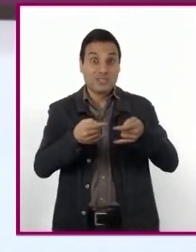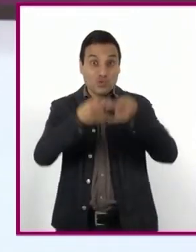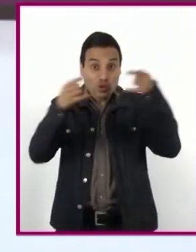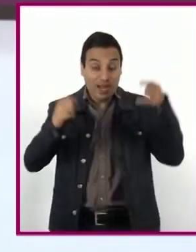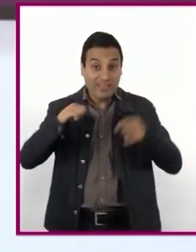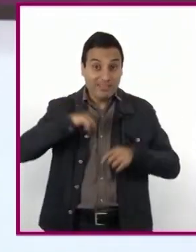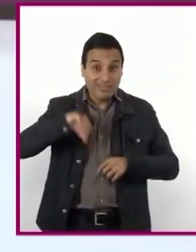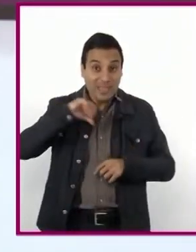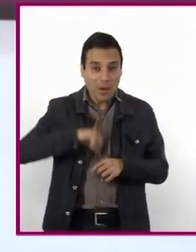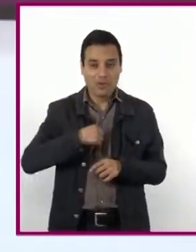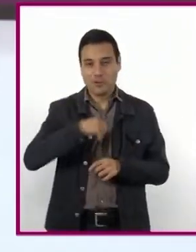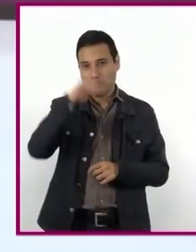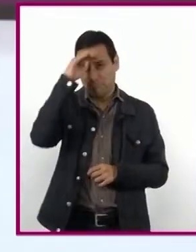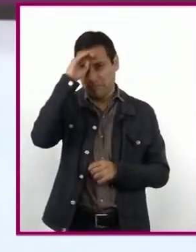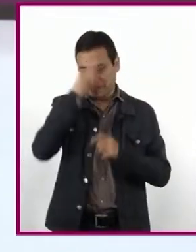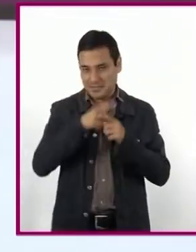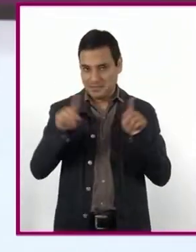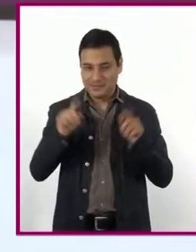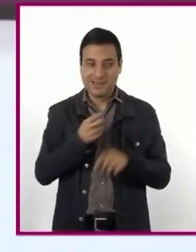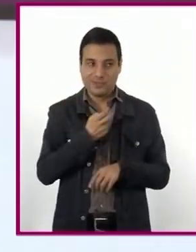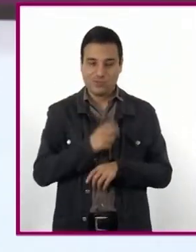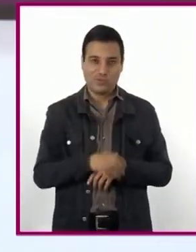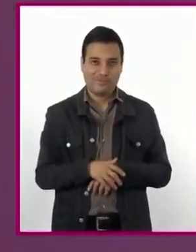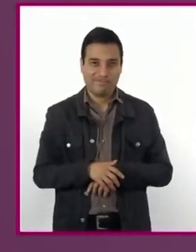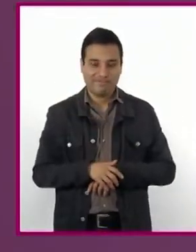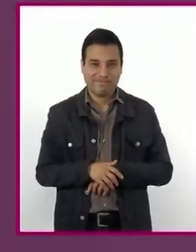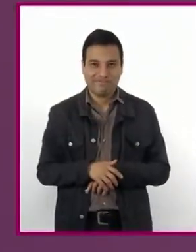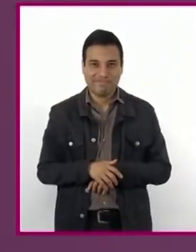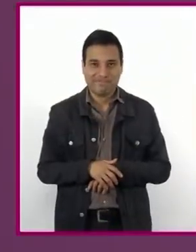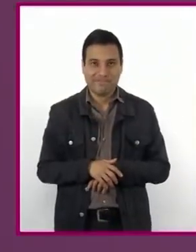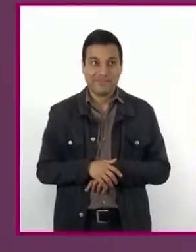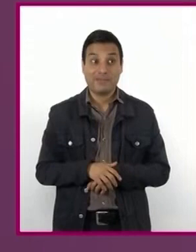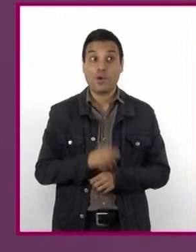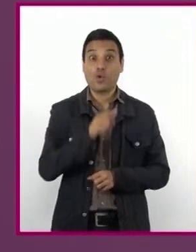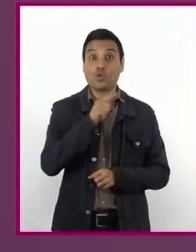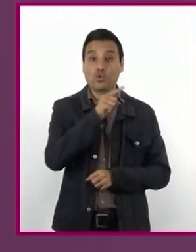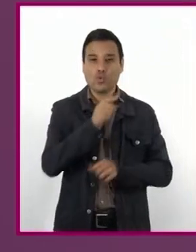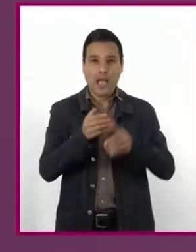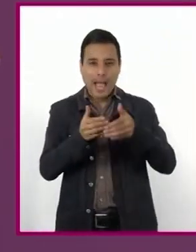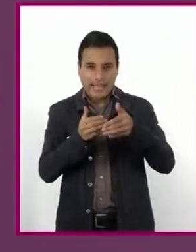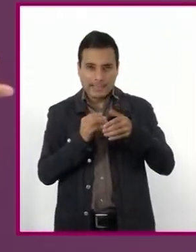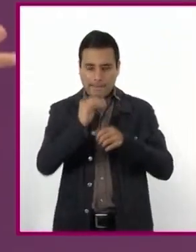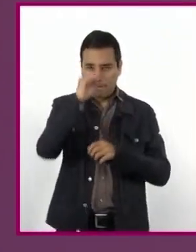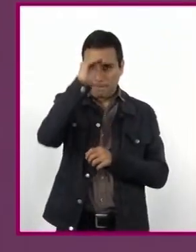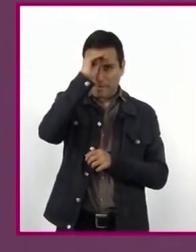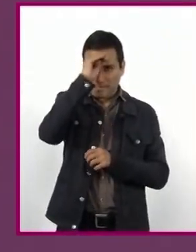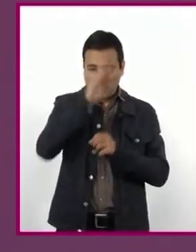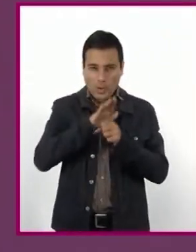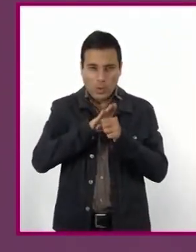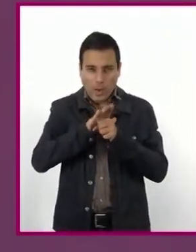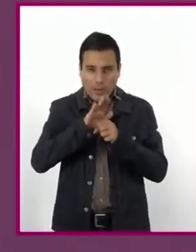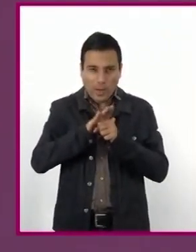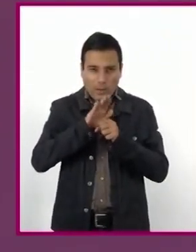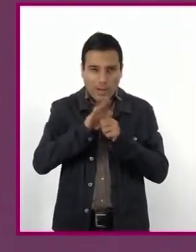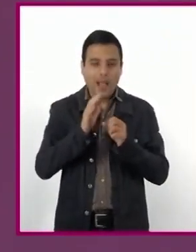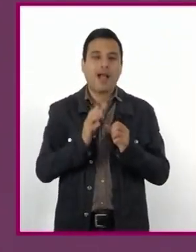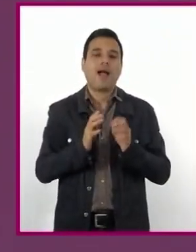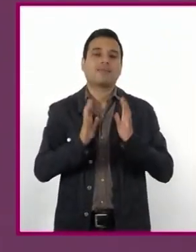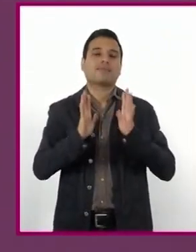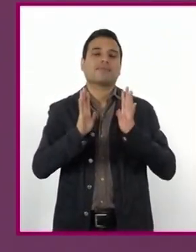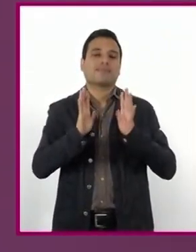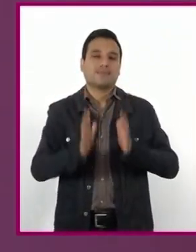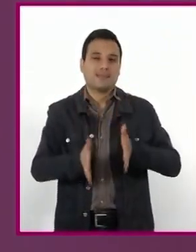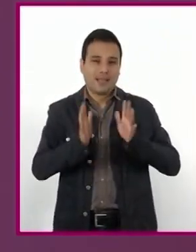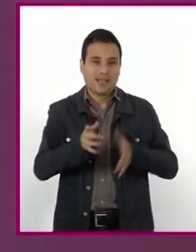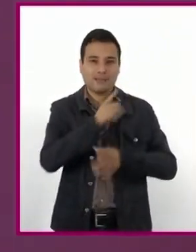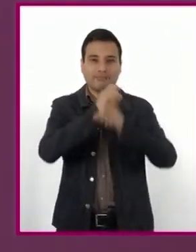antiguas. Correcto. Sin embargo, tus anticipaciones te permitieron formarte una primera idea